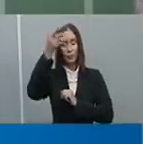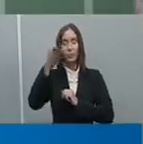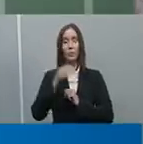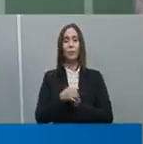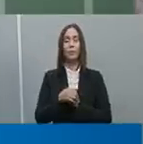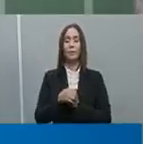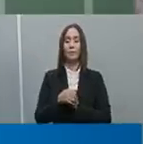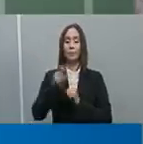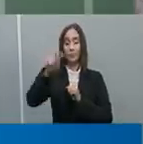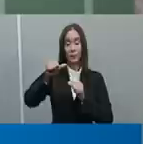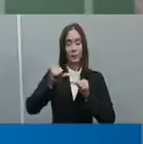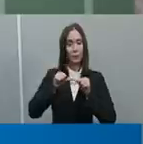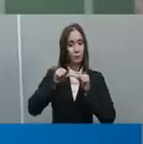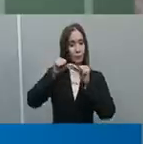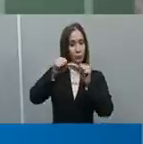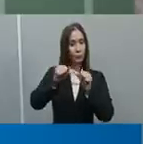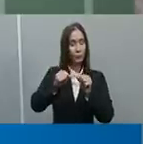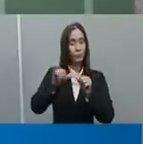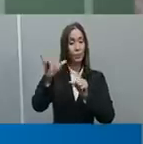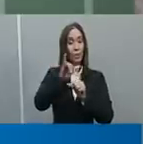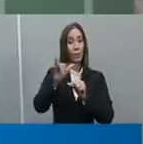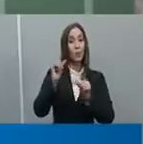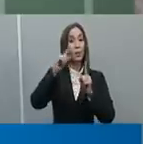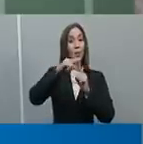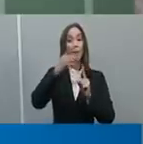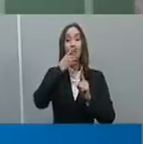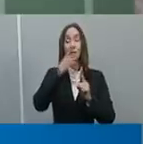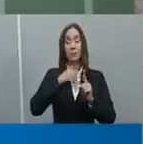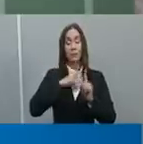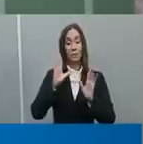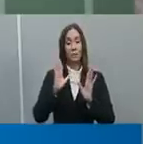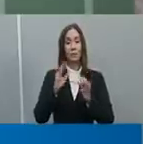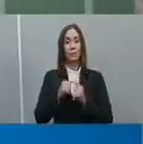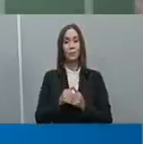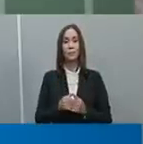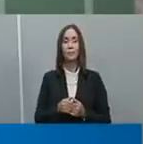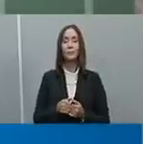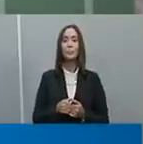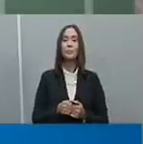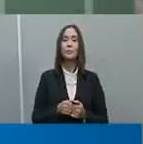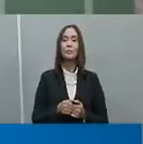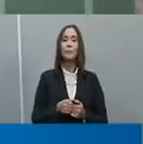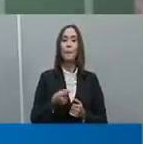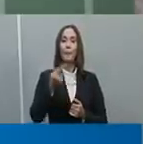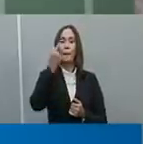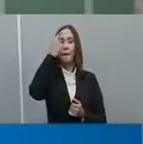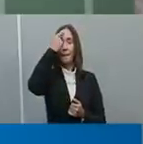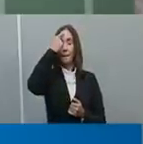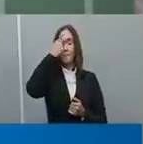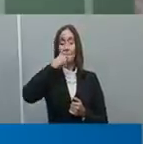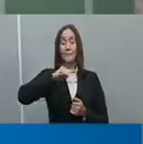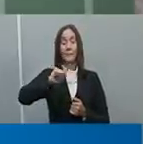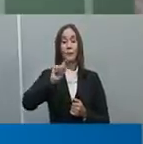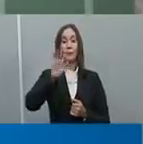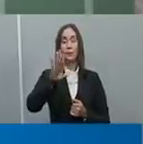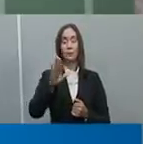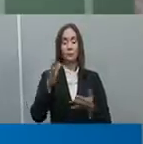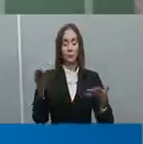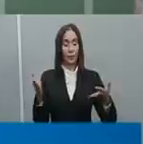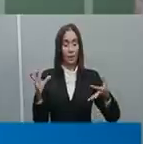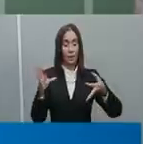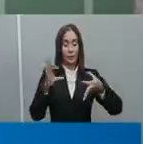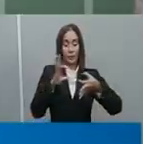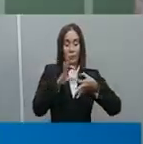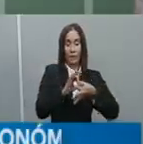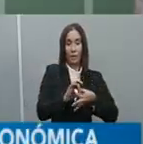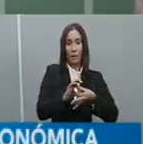debo señalar que, a pesar del enorme esfuerzo presupuestario que esta situación supone, que se combina un descenso de los